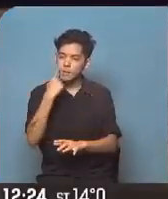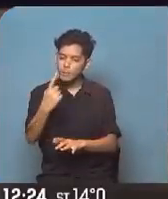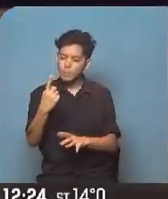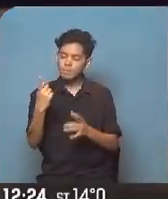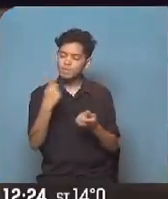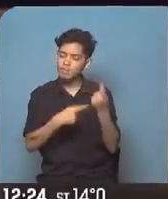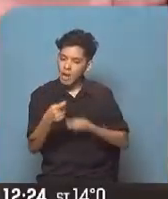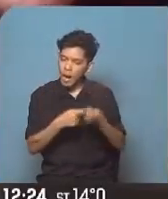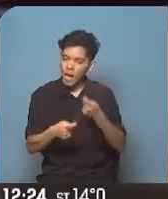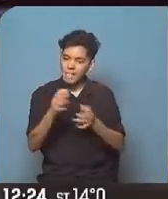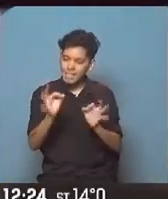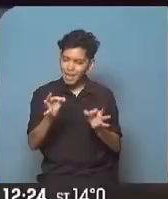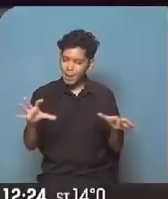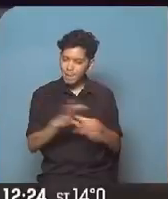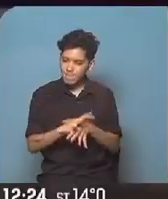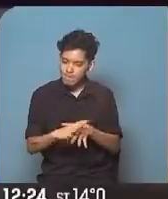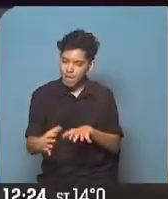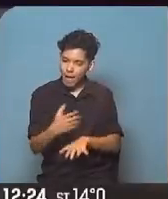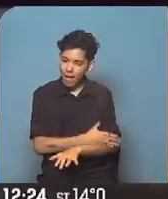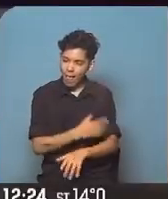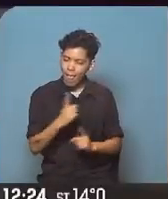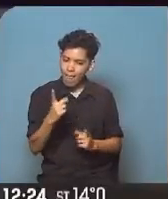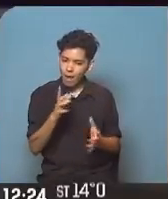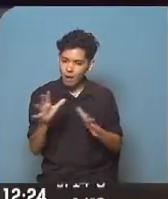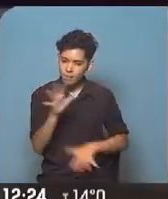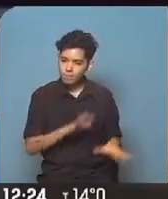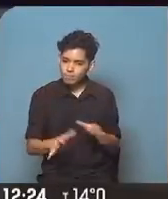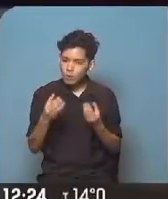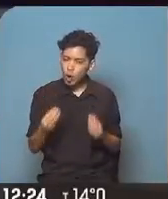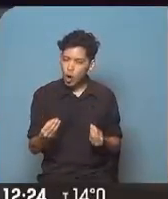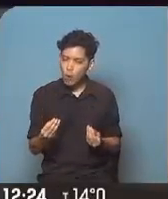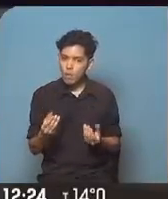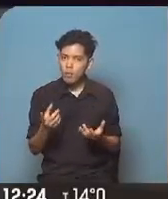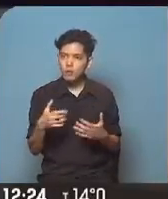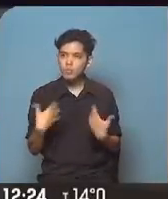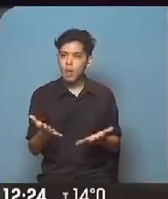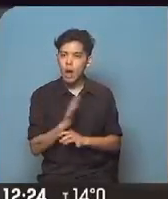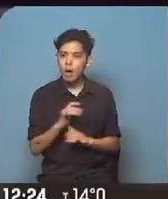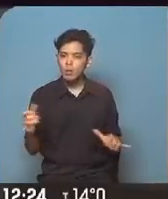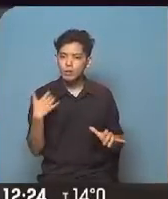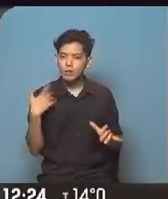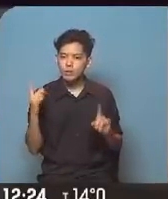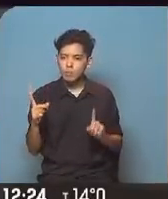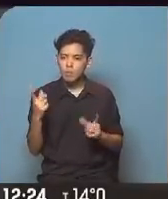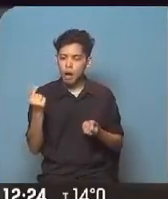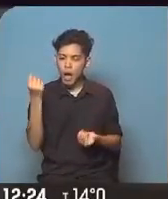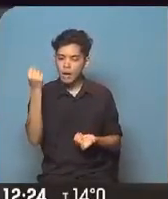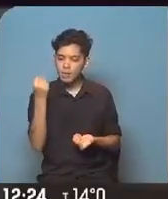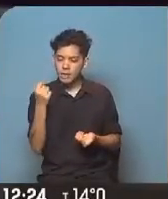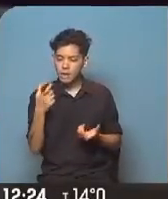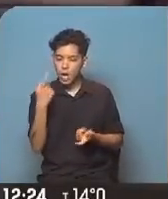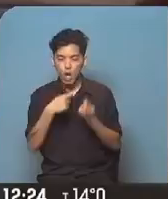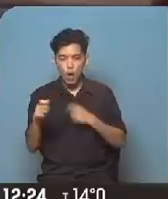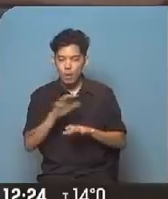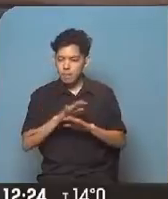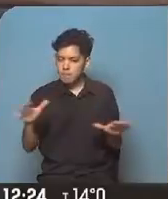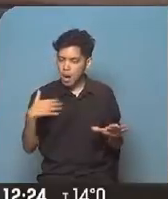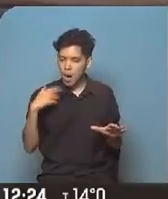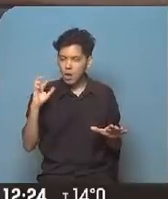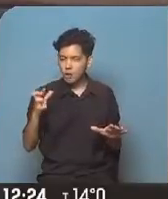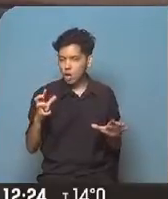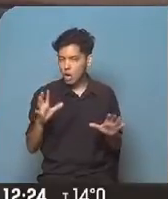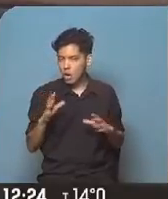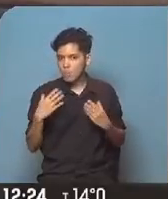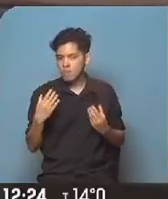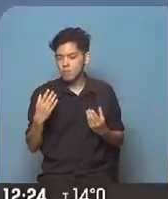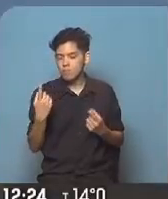estaba pasando ayer, y también el anuncio de Hacienda de no vender más los dólares que había conseguido con el acuerdo con el fondo,